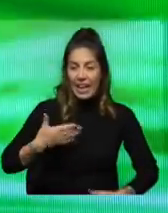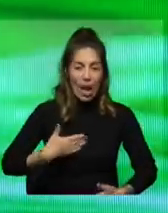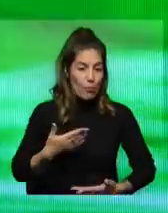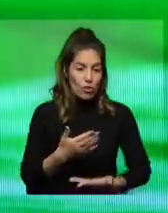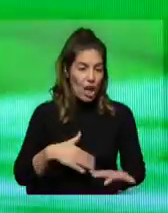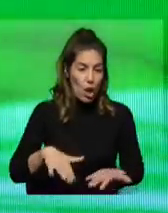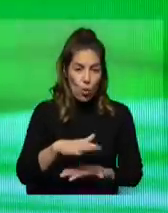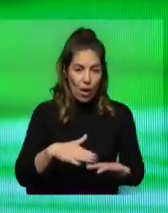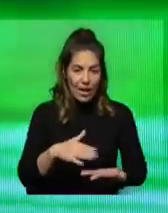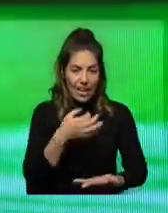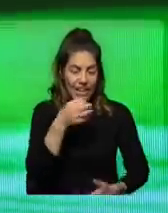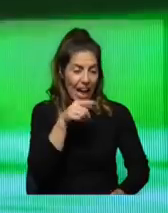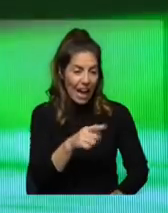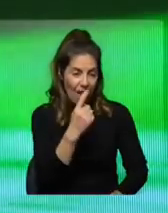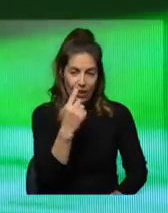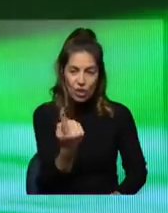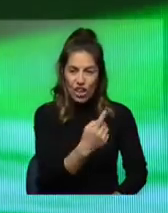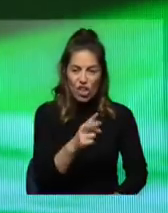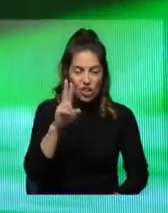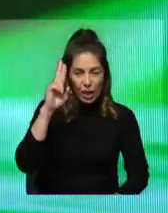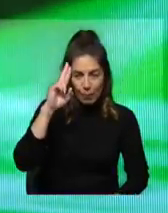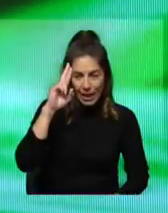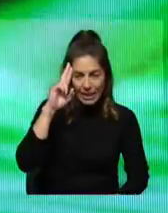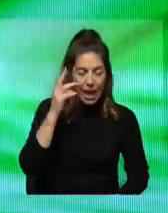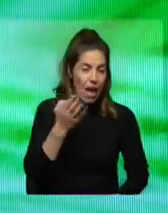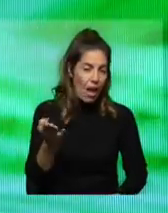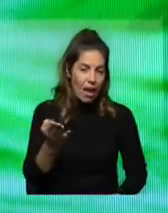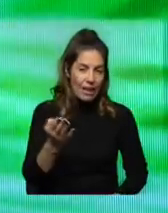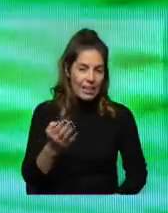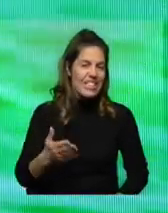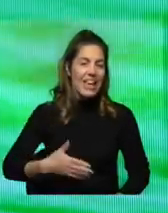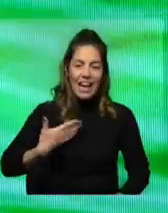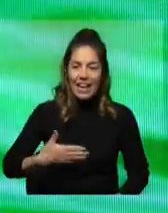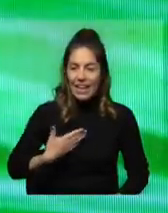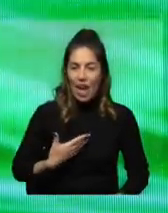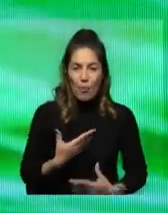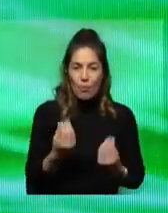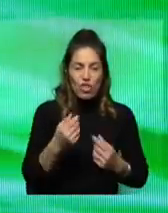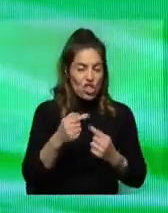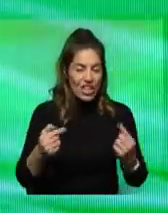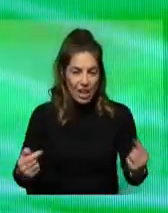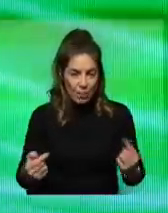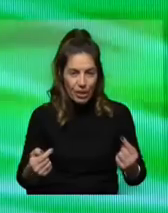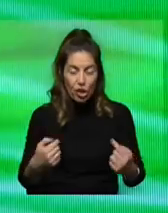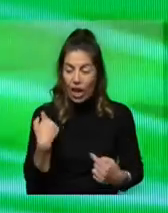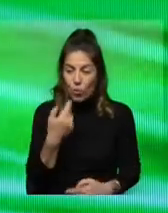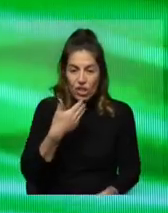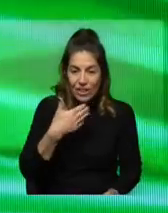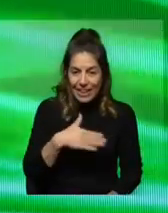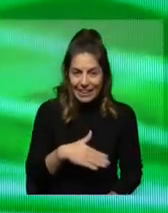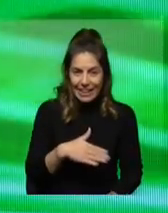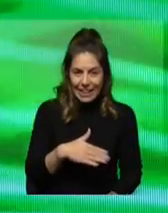y que bueno aquí la velocidad no se respeta esto el otro y se reclaman mucho elementos que a nuestro entender